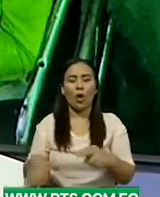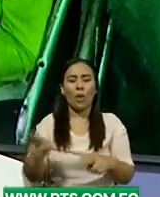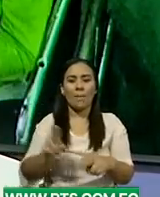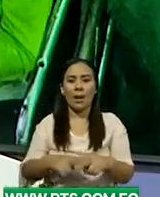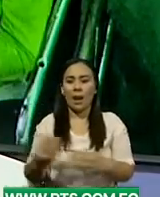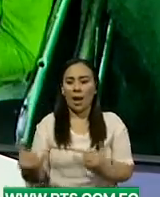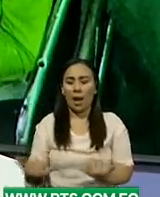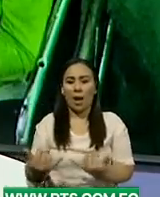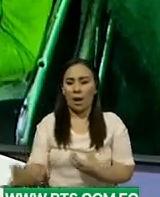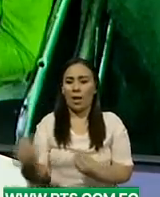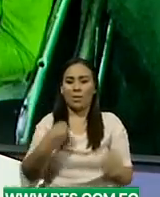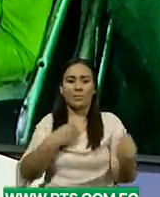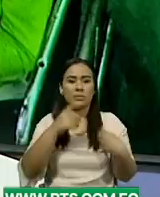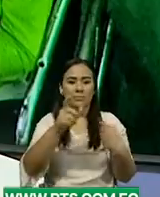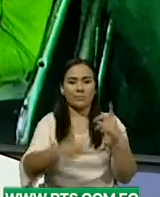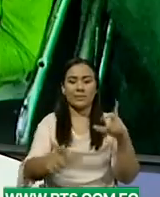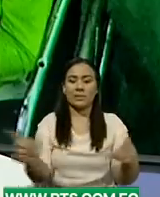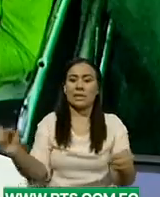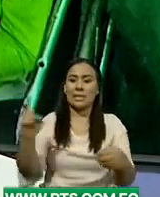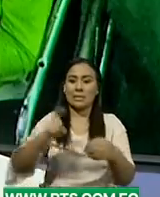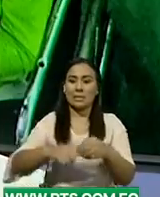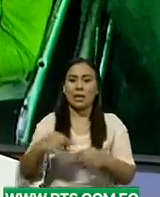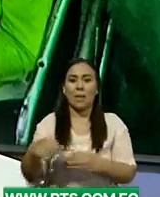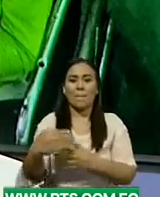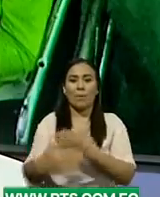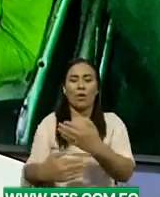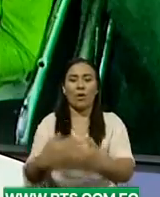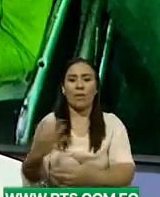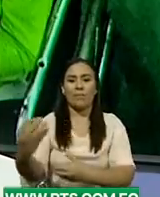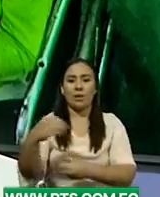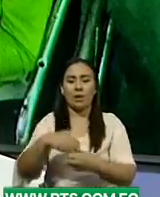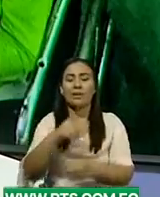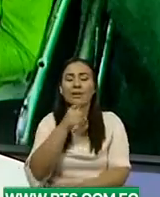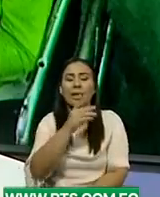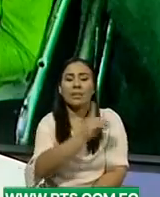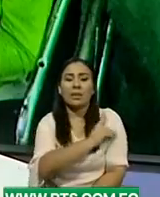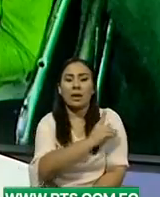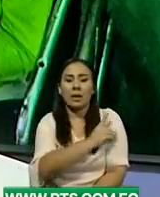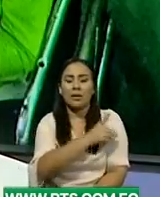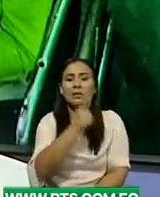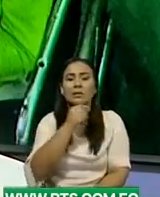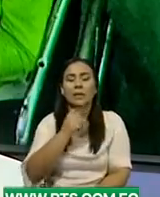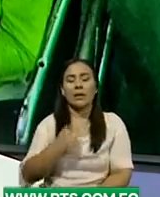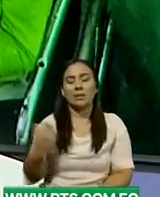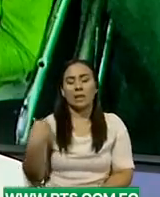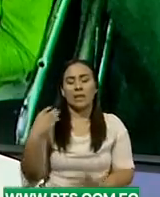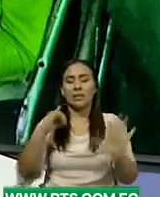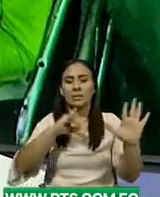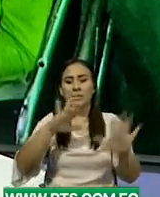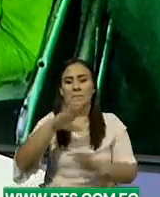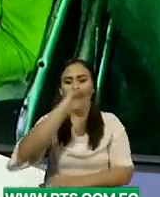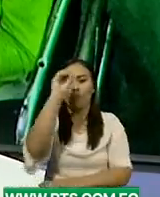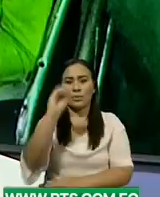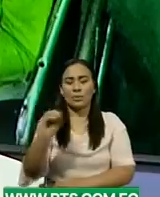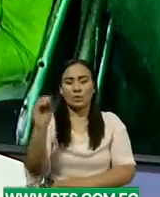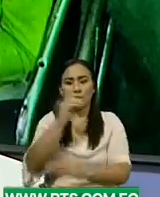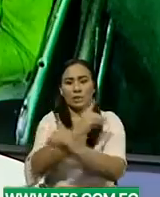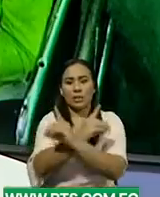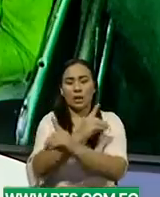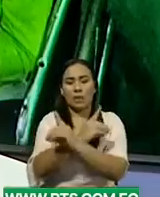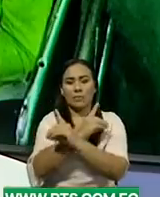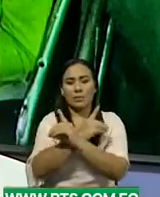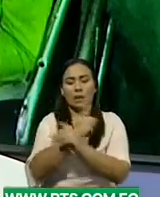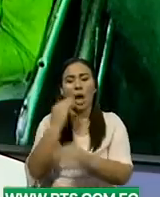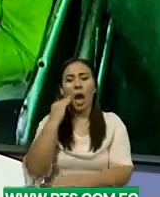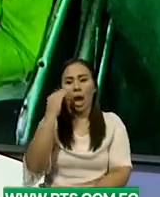de cómo sufragaron las personas inscritas en este programa que está dirigido a quienes sufren el 65% de discapacidad